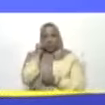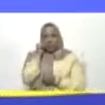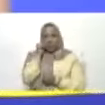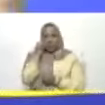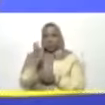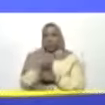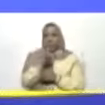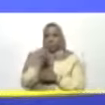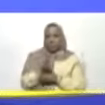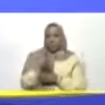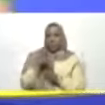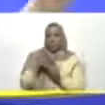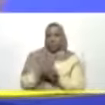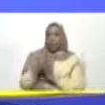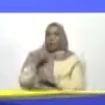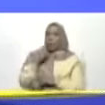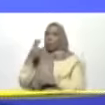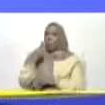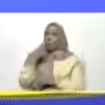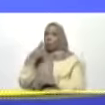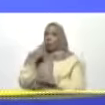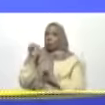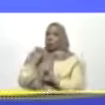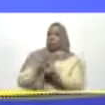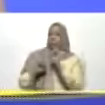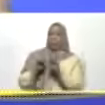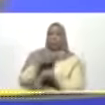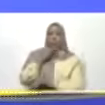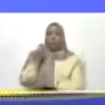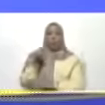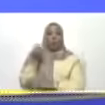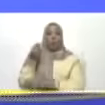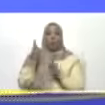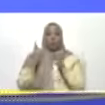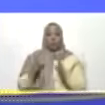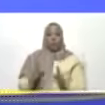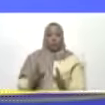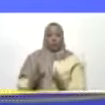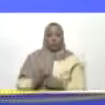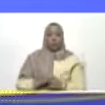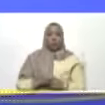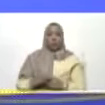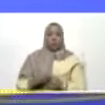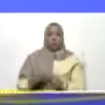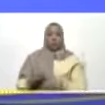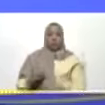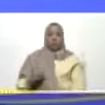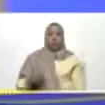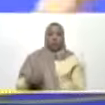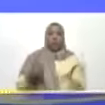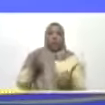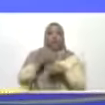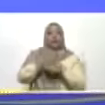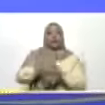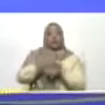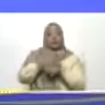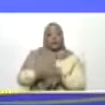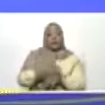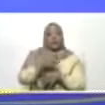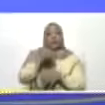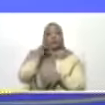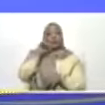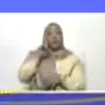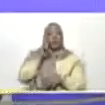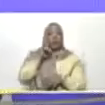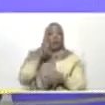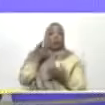utilizar Lo eh También tener prevención para el tema de las relaciones sexuales cuidar todo el estudiante